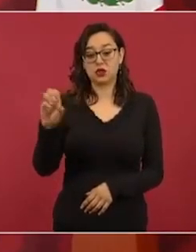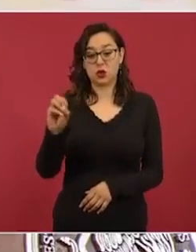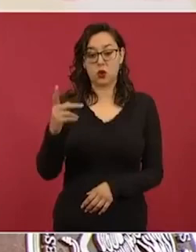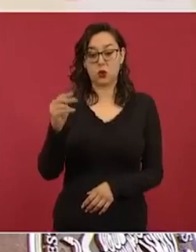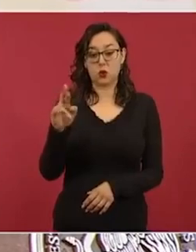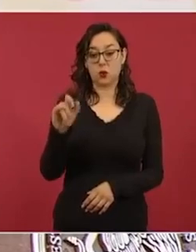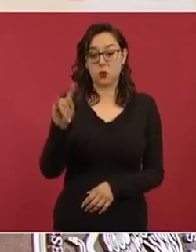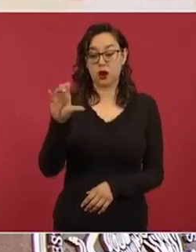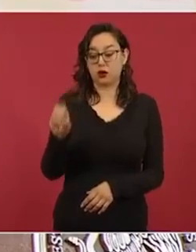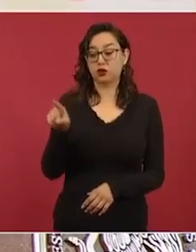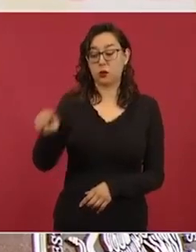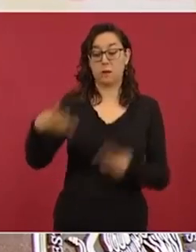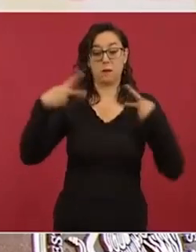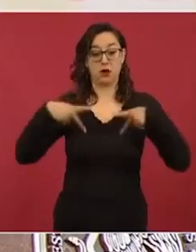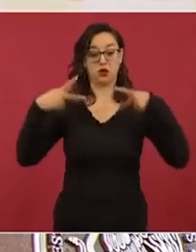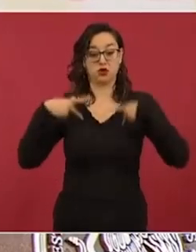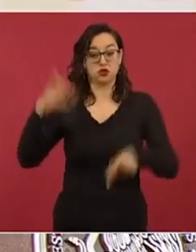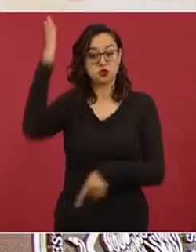aprobaron.